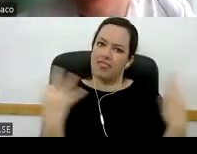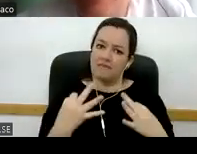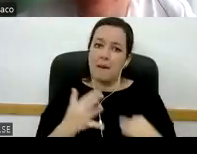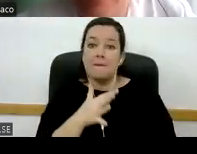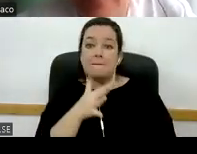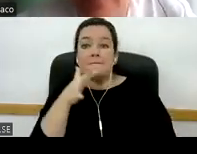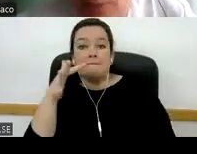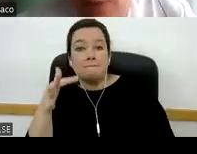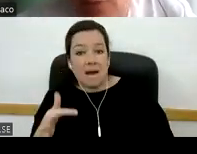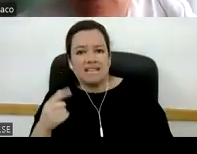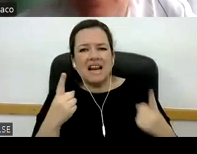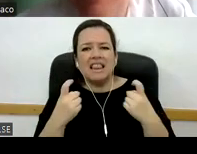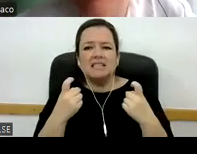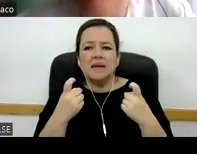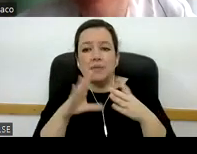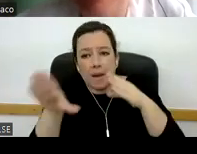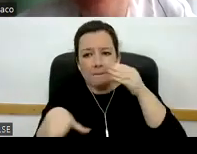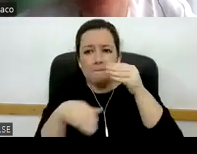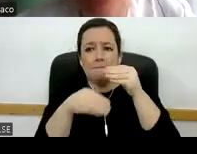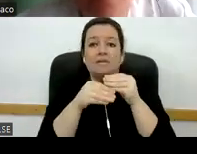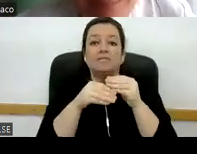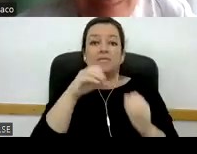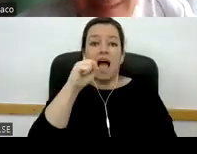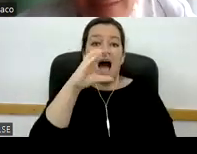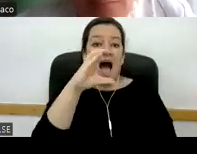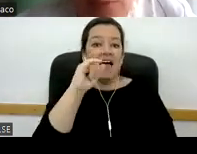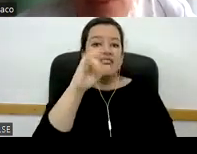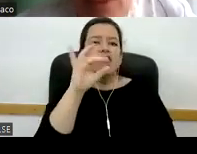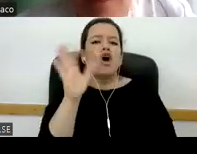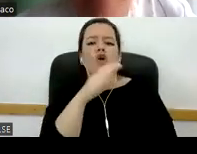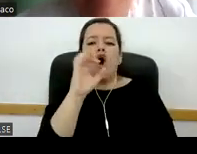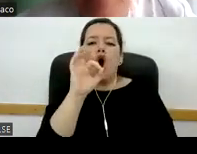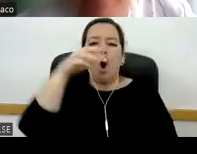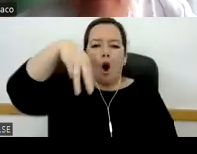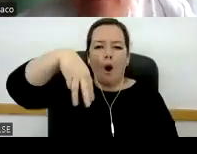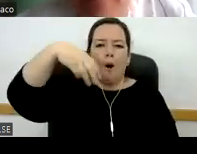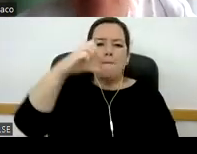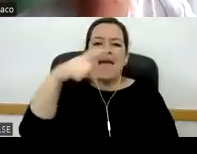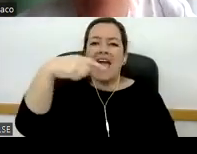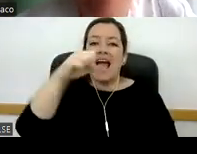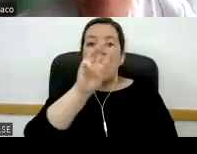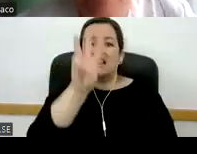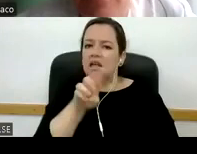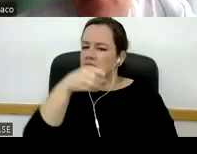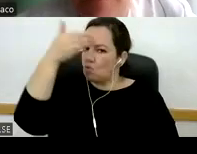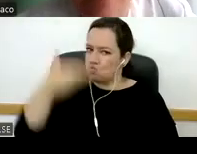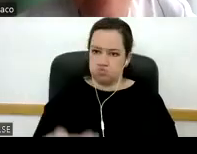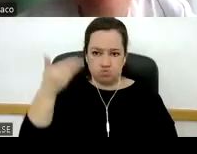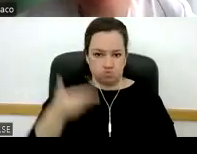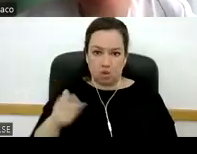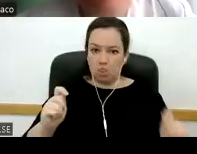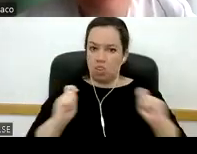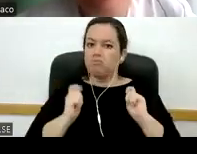niveles adecuados de entrada de ácidos grasos omega 3, por lo tanto aquí el omega 3 es esencial, puede venir